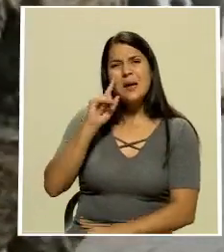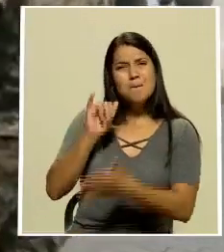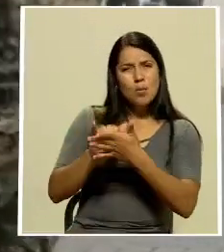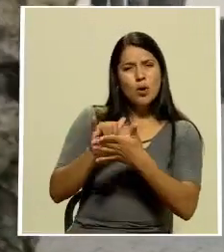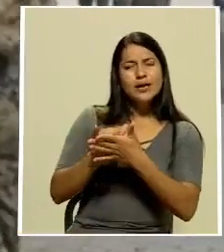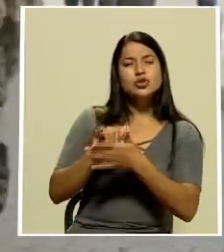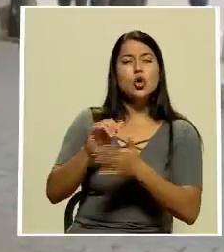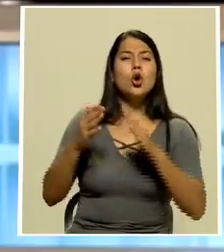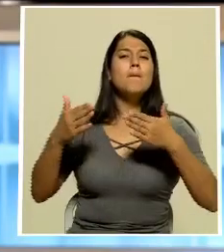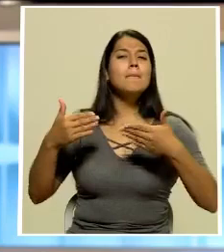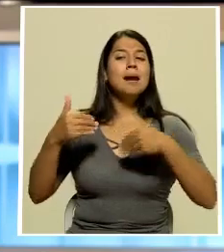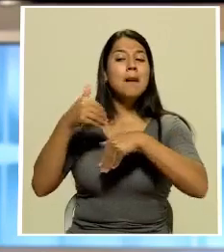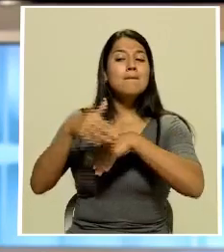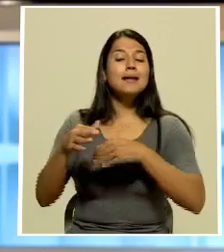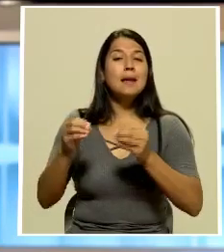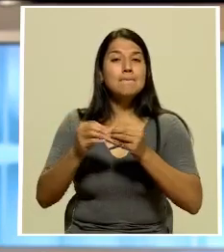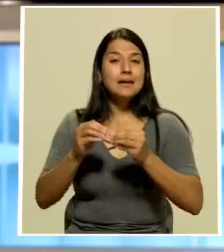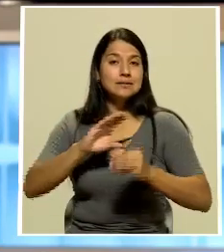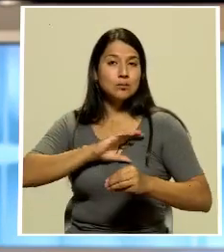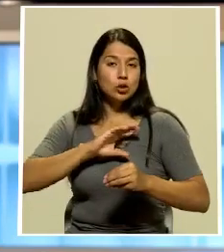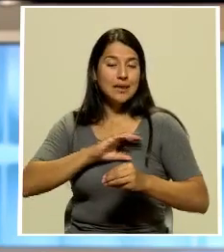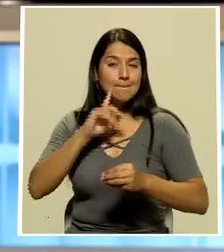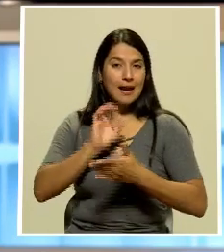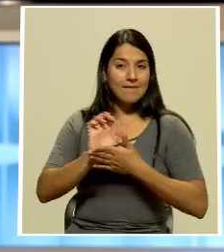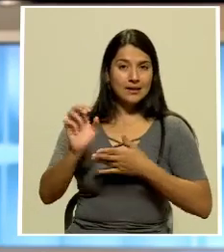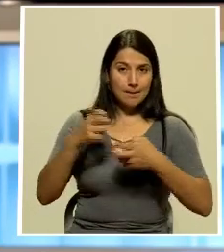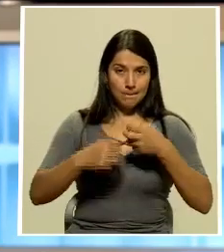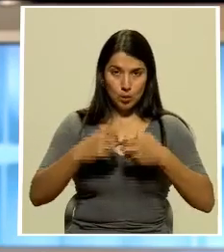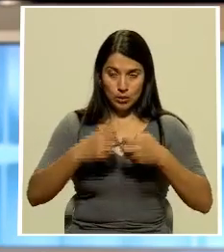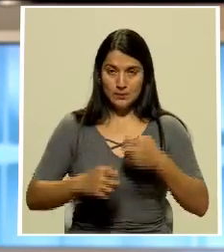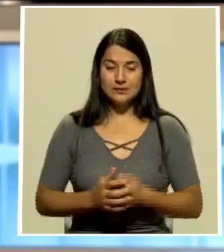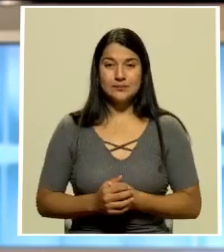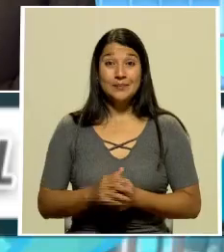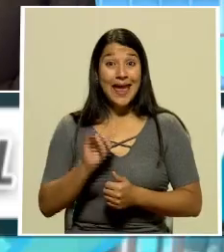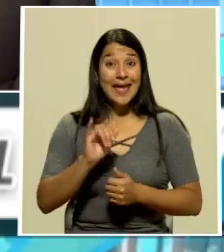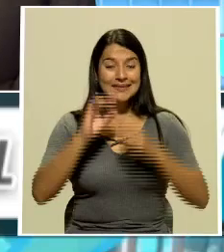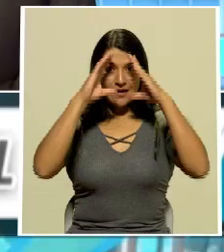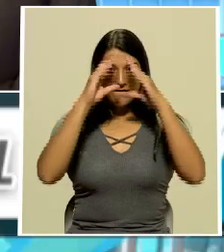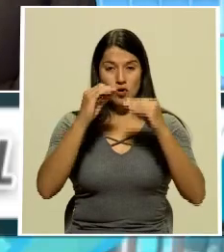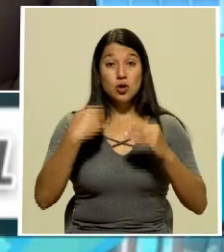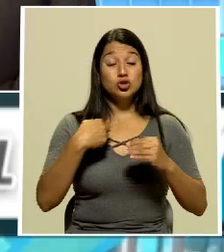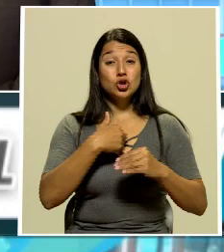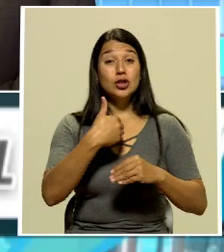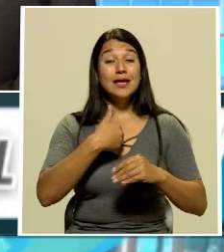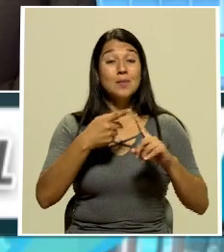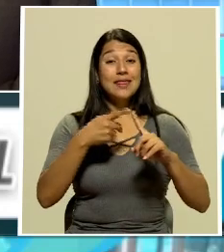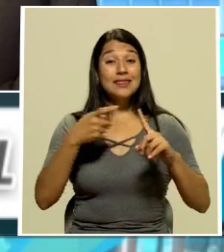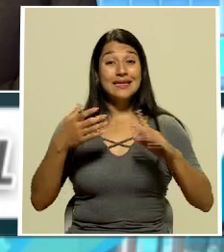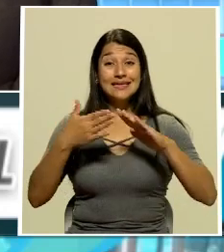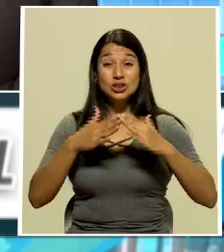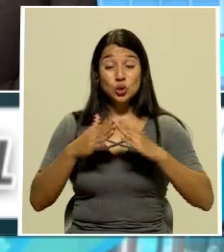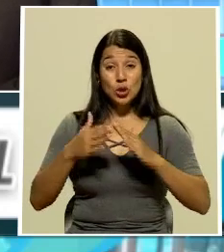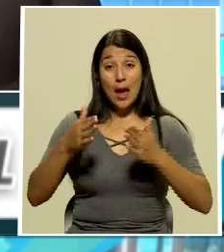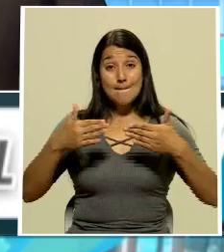vigilancia para evitar cualquier tipo de incidente que se dé a raíz de estas manifestaciones. Esa es la información que tenemos desde Ciudad de